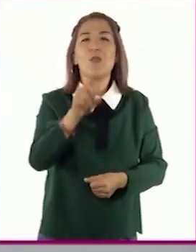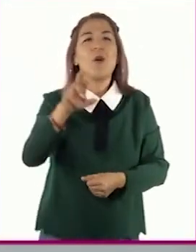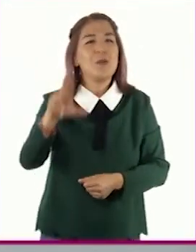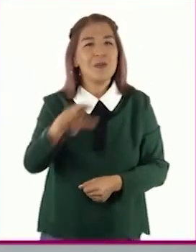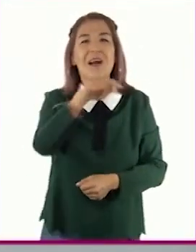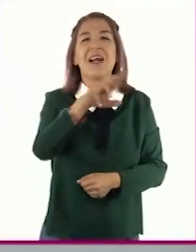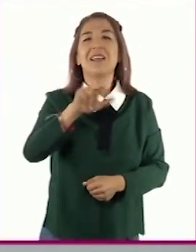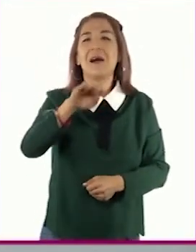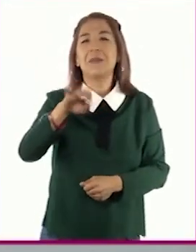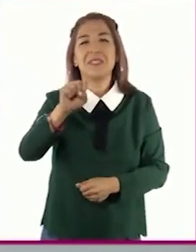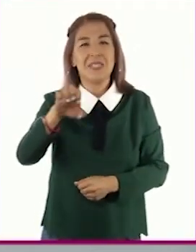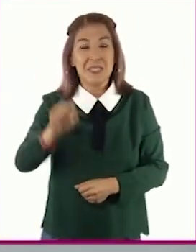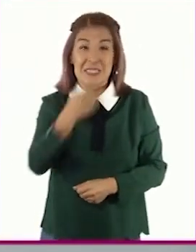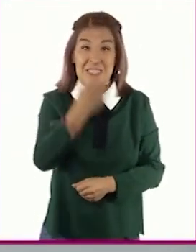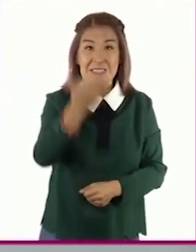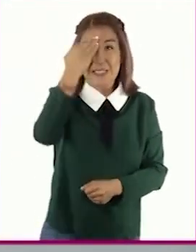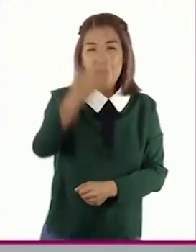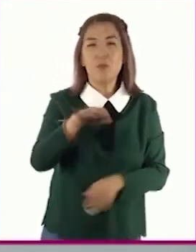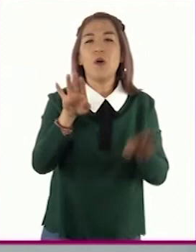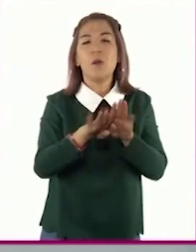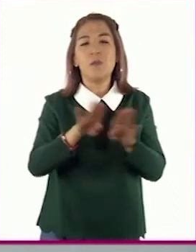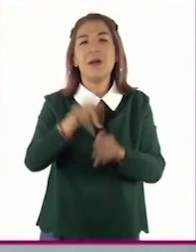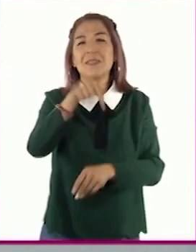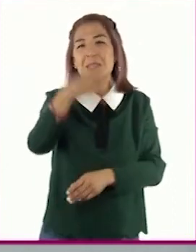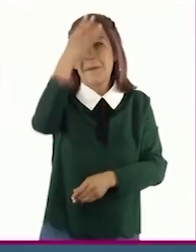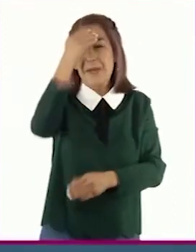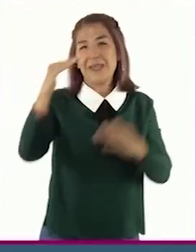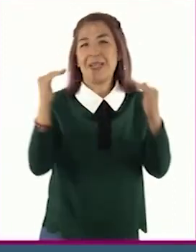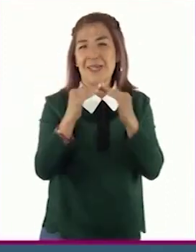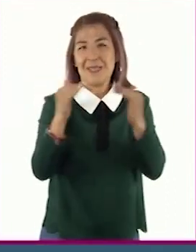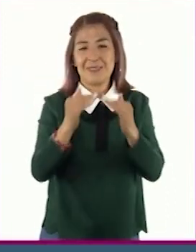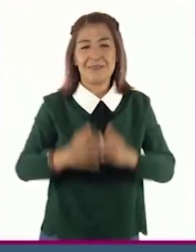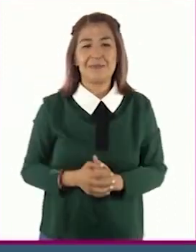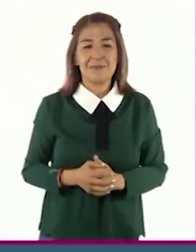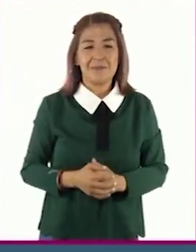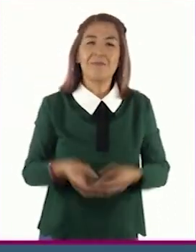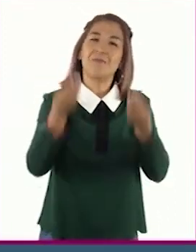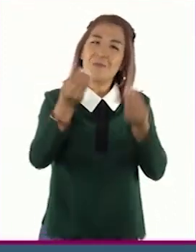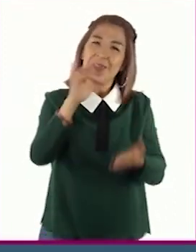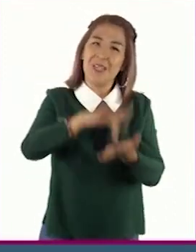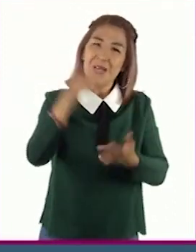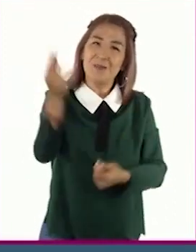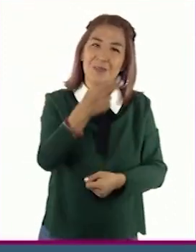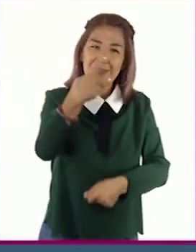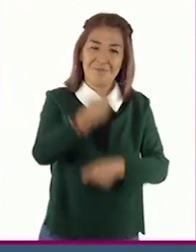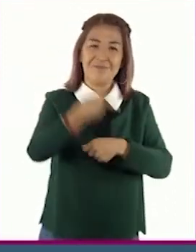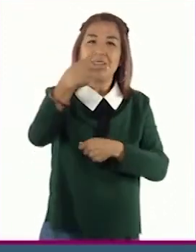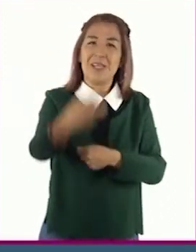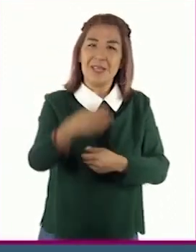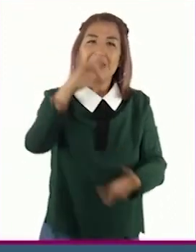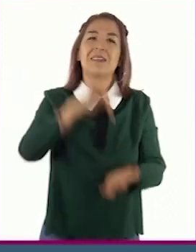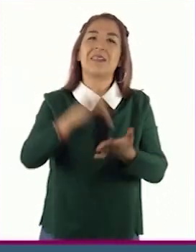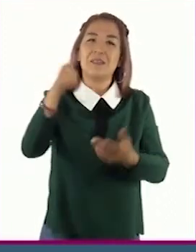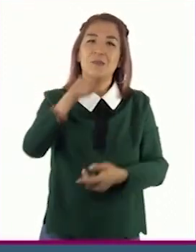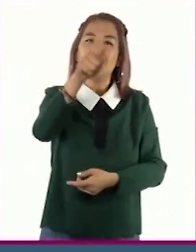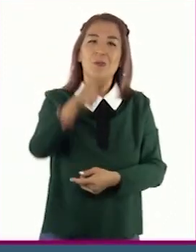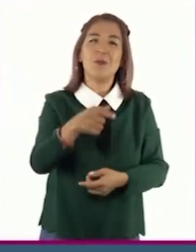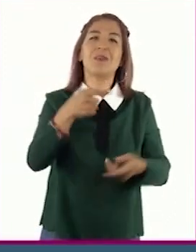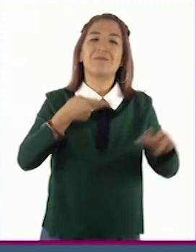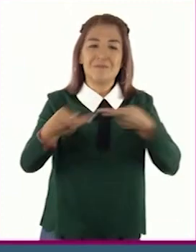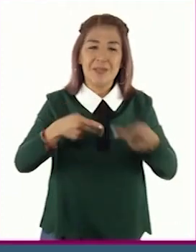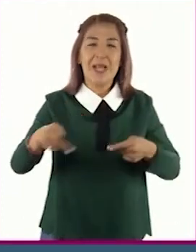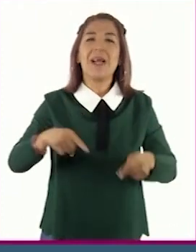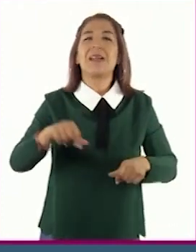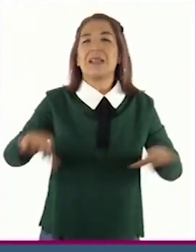este tiempo dedicado a la estrategia de Aprende en Casa. Muchas gracias a ustedes por la invitación y gracias por su noble labor